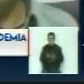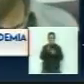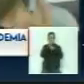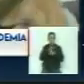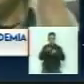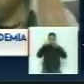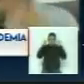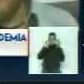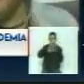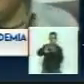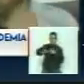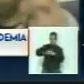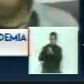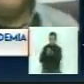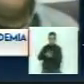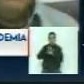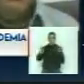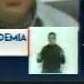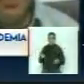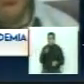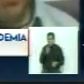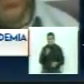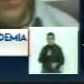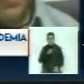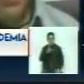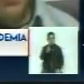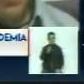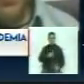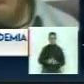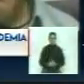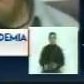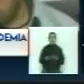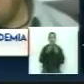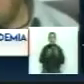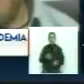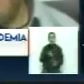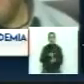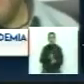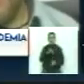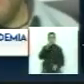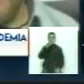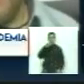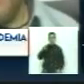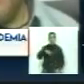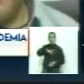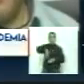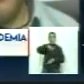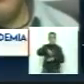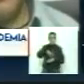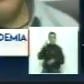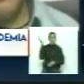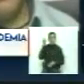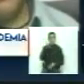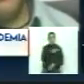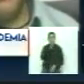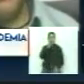protección, y no automedicarse. Muy bien, muchísimas gracias al doctor Daniel Simancas, él es epidemiólogo, catedrático